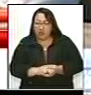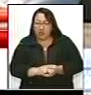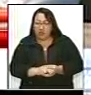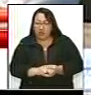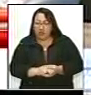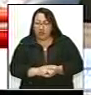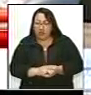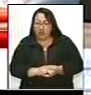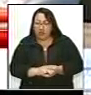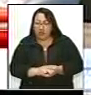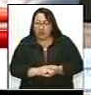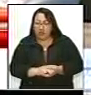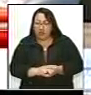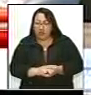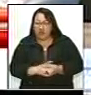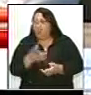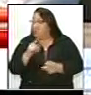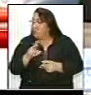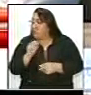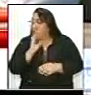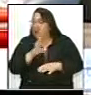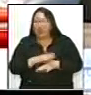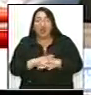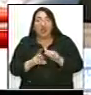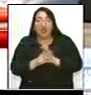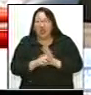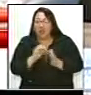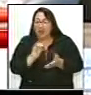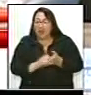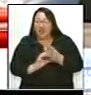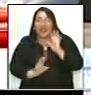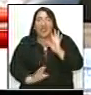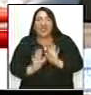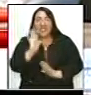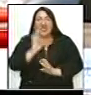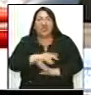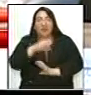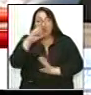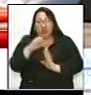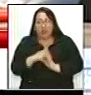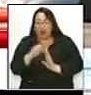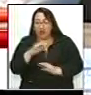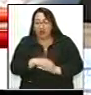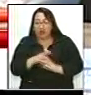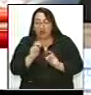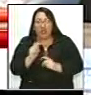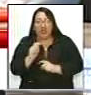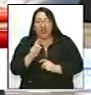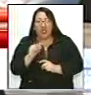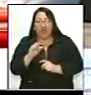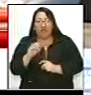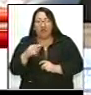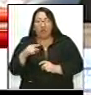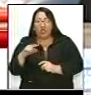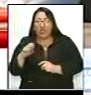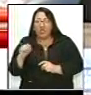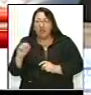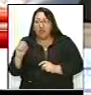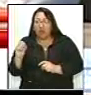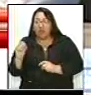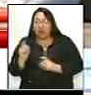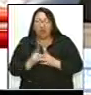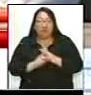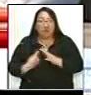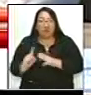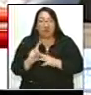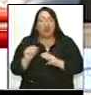Y cuando usted habla de la ley de transfugismo, fueron más de 15 proyectos sobre el tema de transfugismo que se analizaron en la